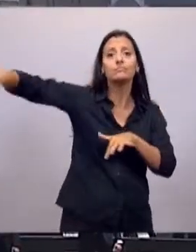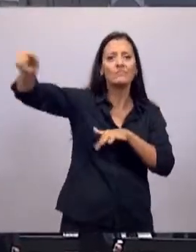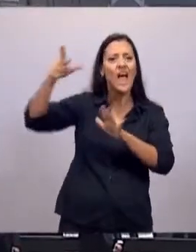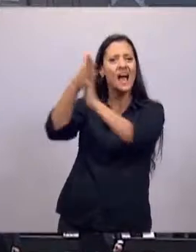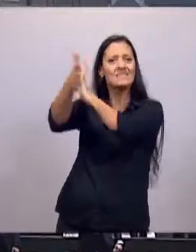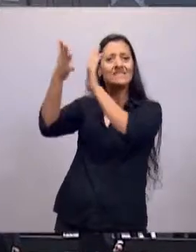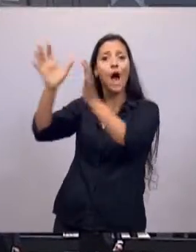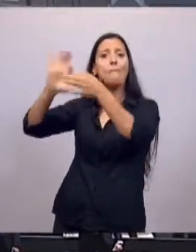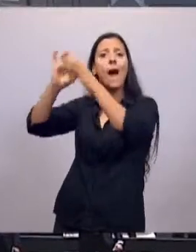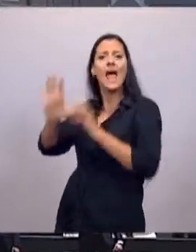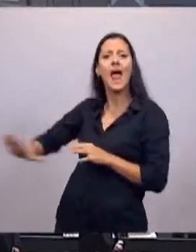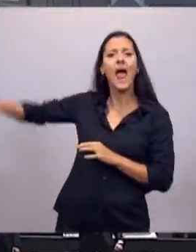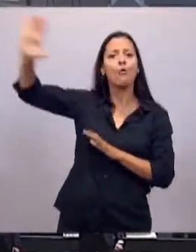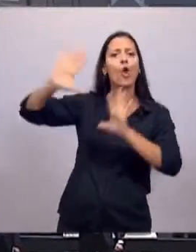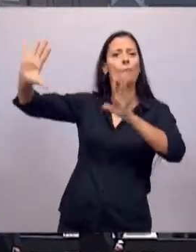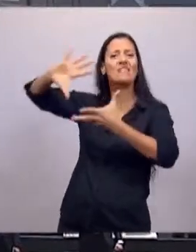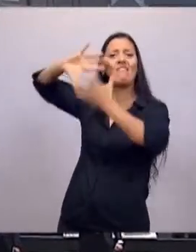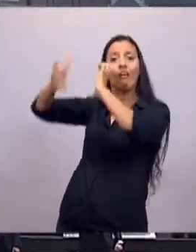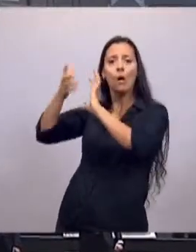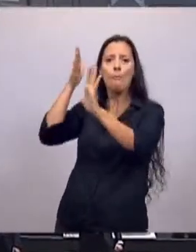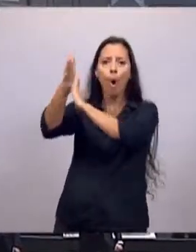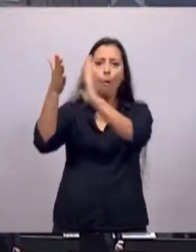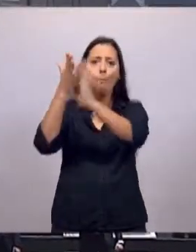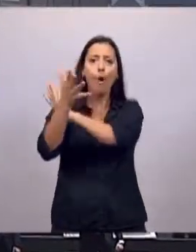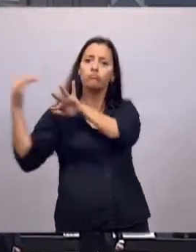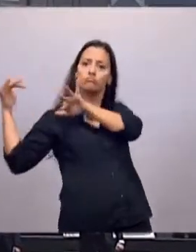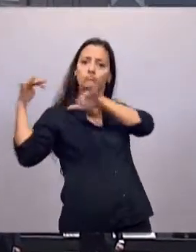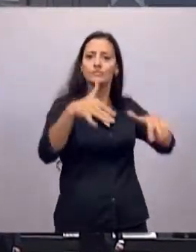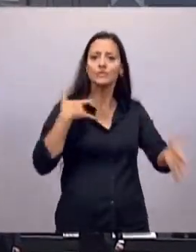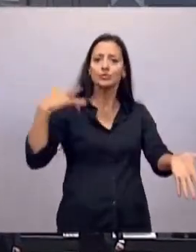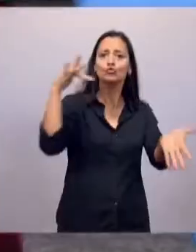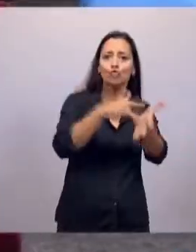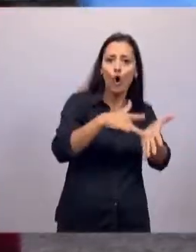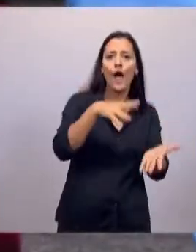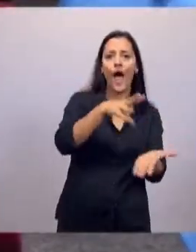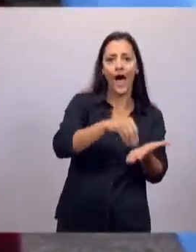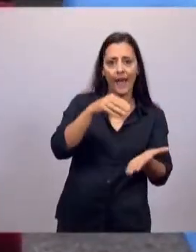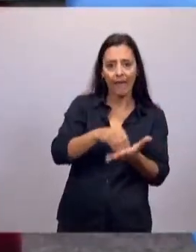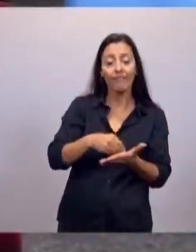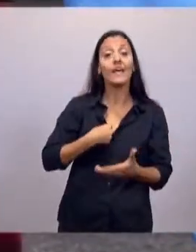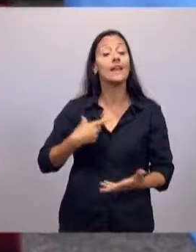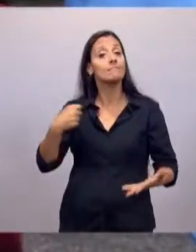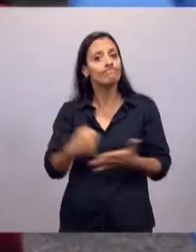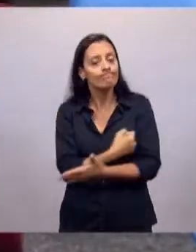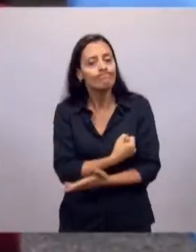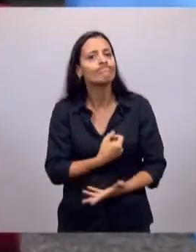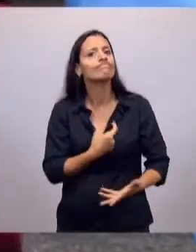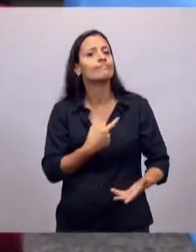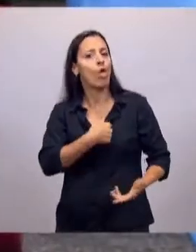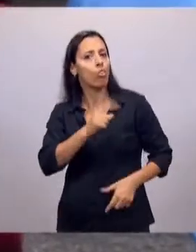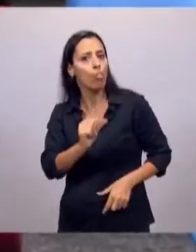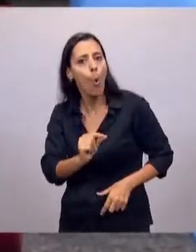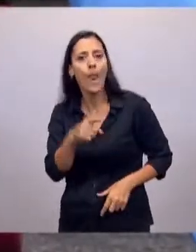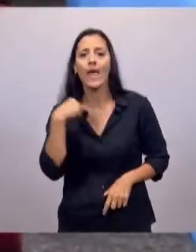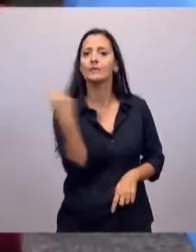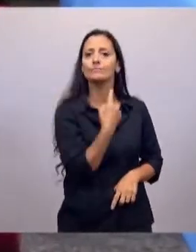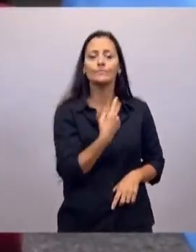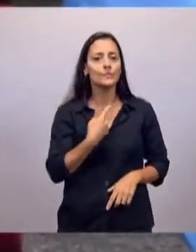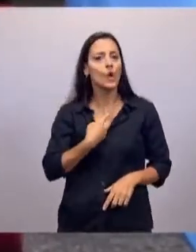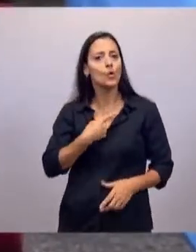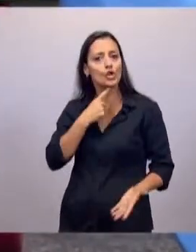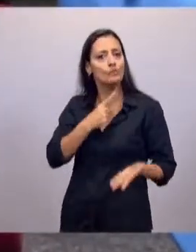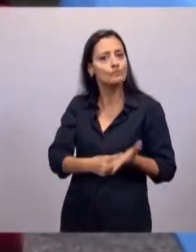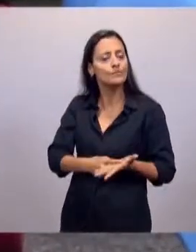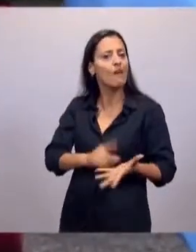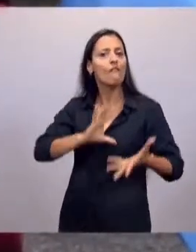Europa devastada en búsqueda de un horizonte de progreso. Lamentablemente, nuestra dirigencia decidió abandonar el